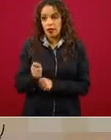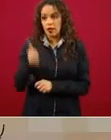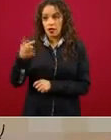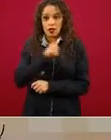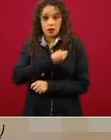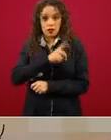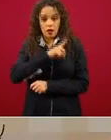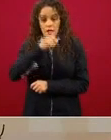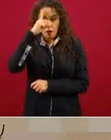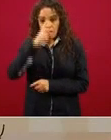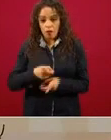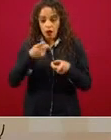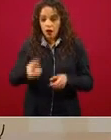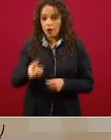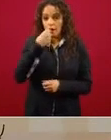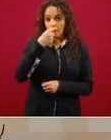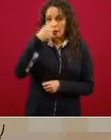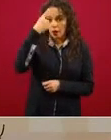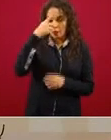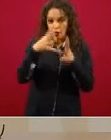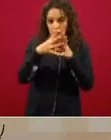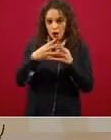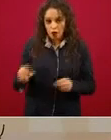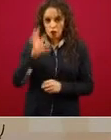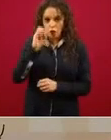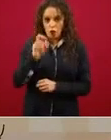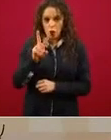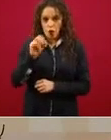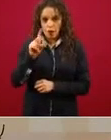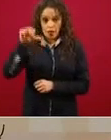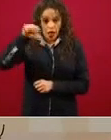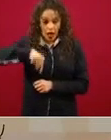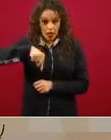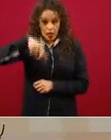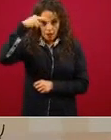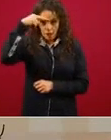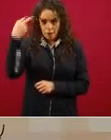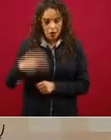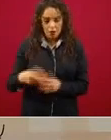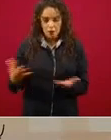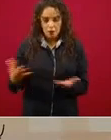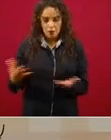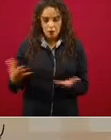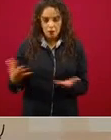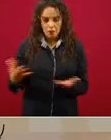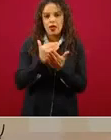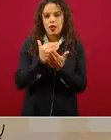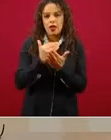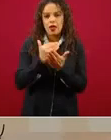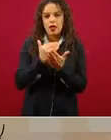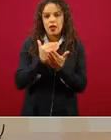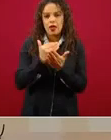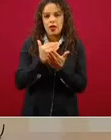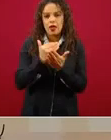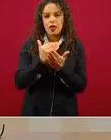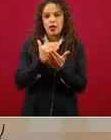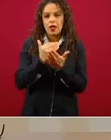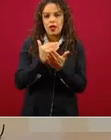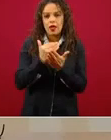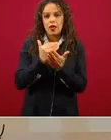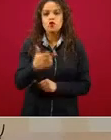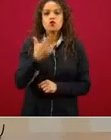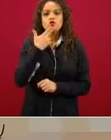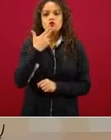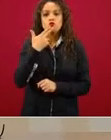el tratamiento de COVID en México. Tenemos una guía técnica sobre el uso potencial de fármacos